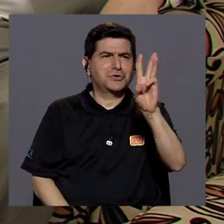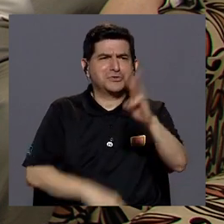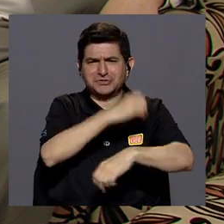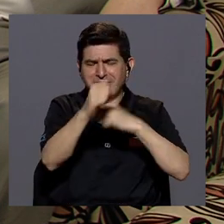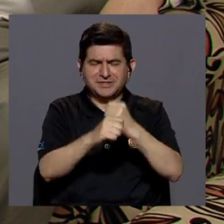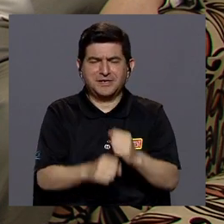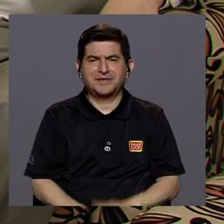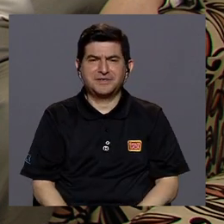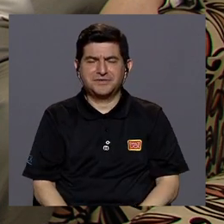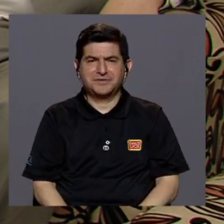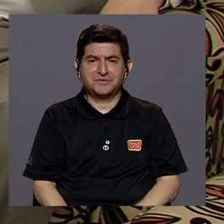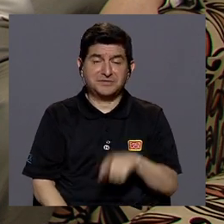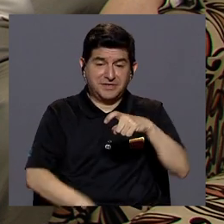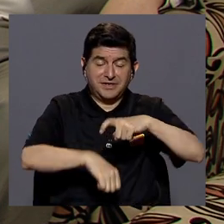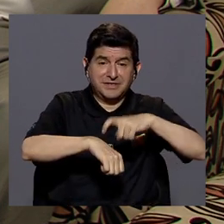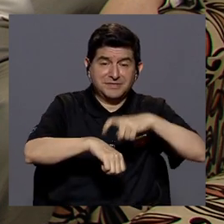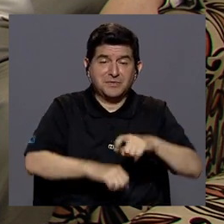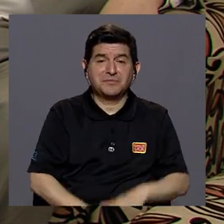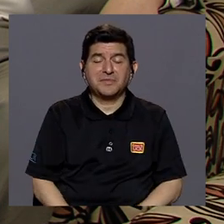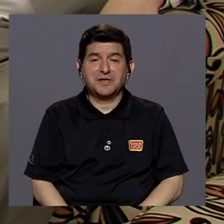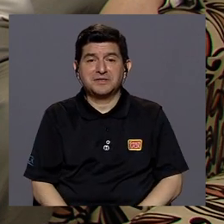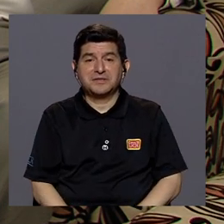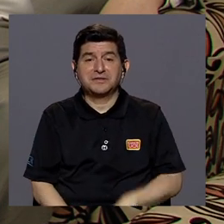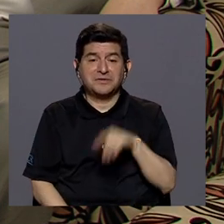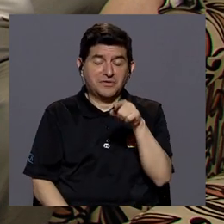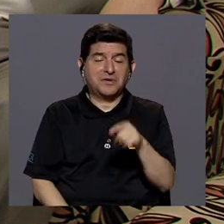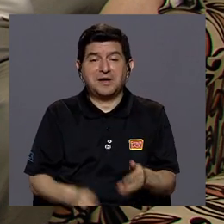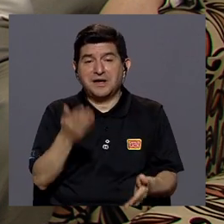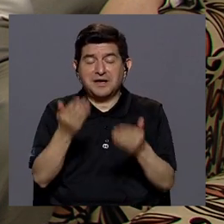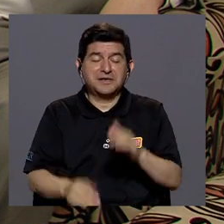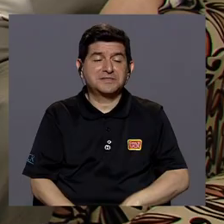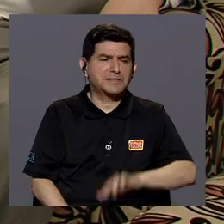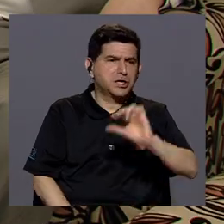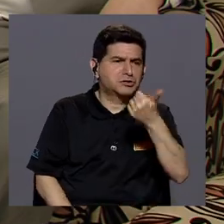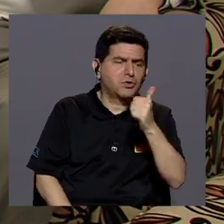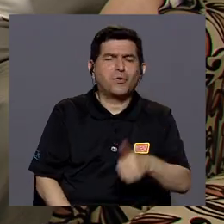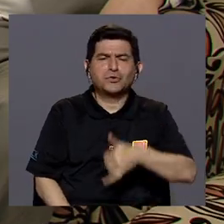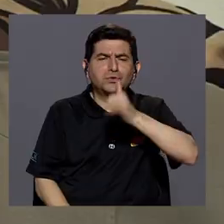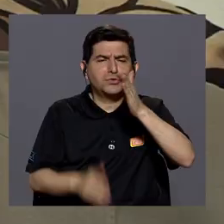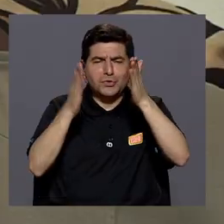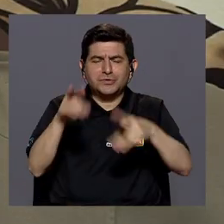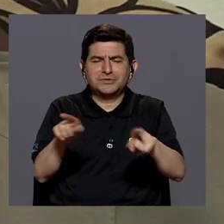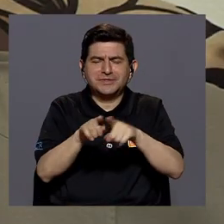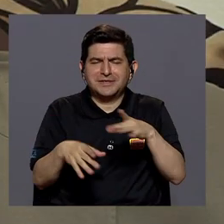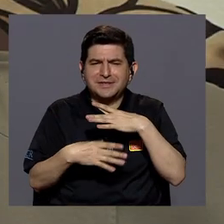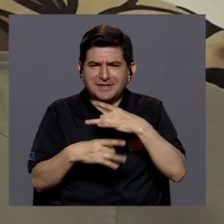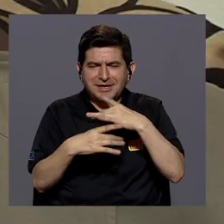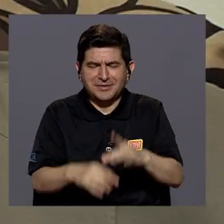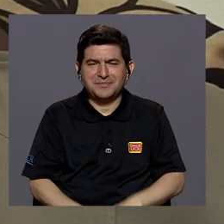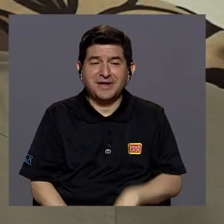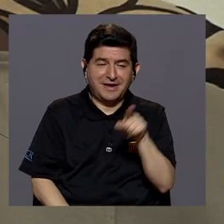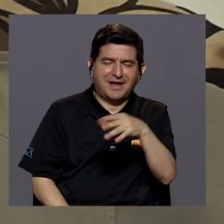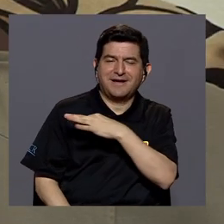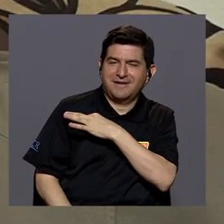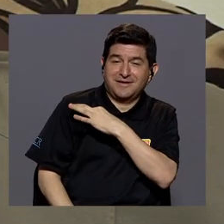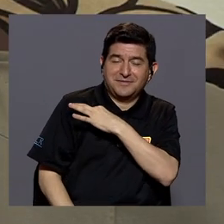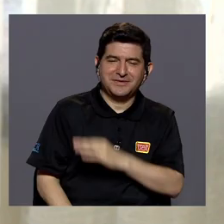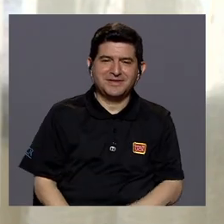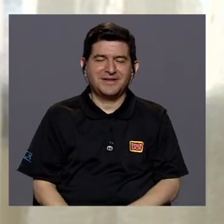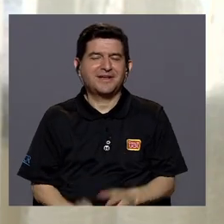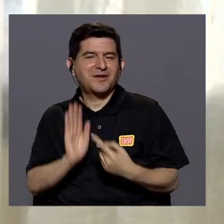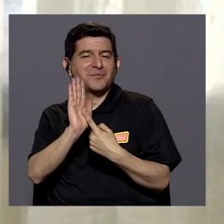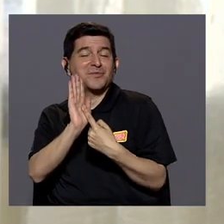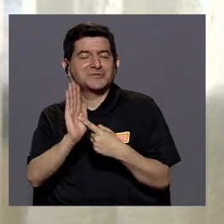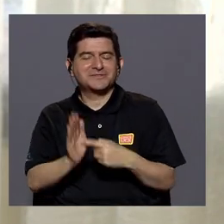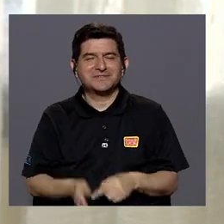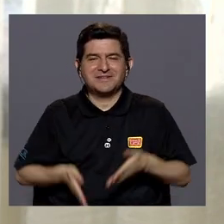Para que los otros humas también se entusiasmaban y lo invitaban y todo. Lo presumía el hijo